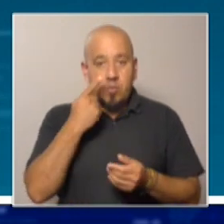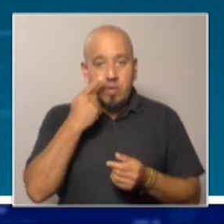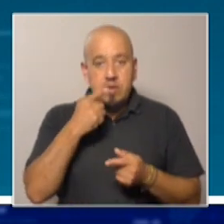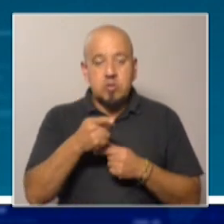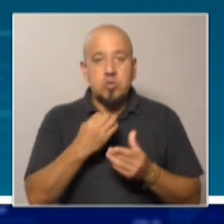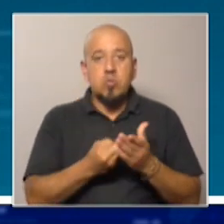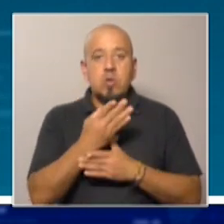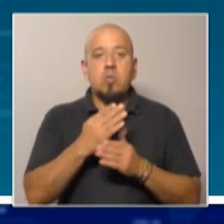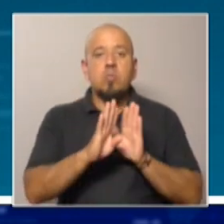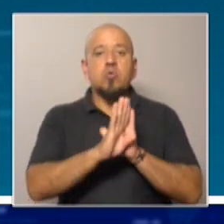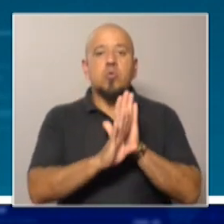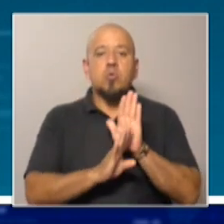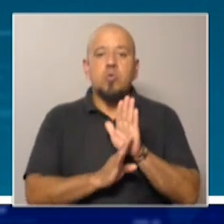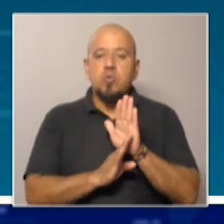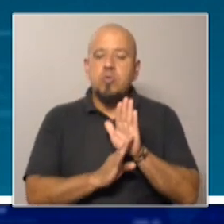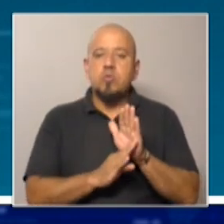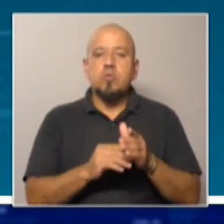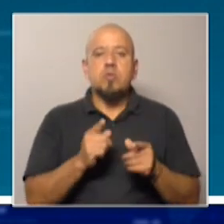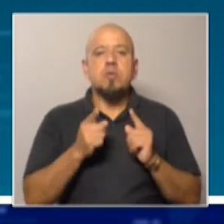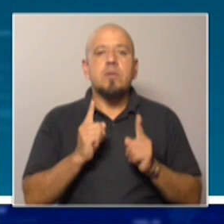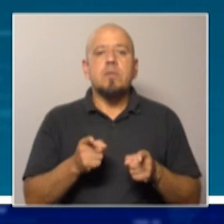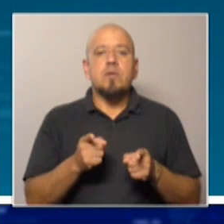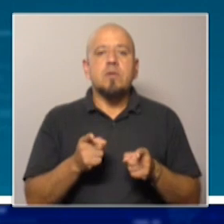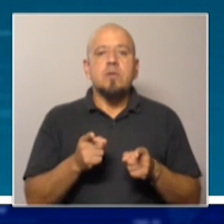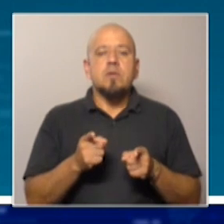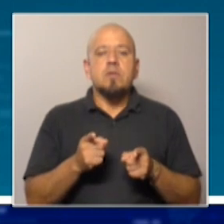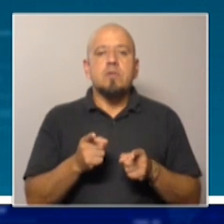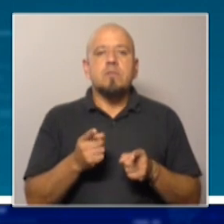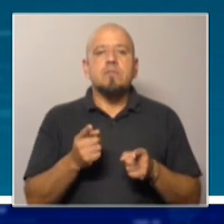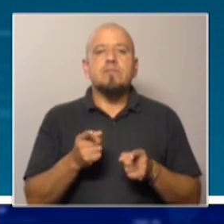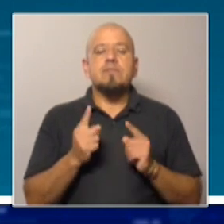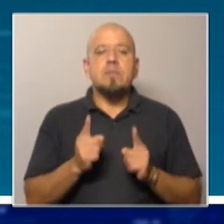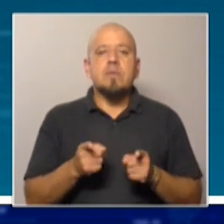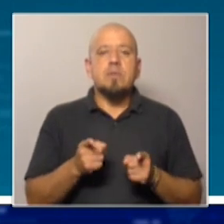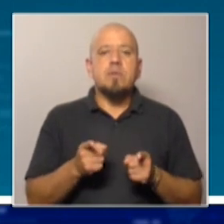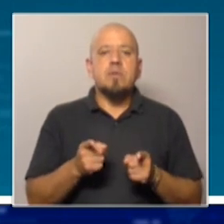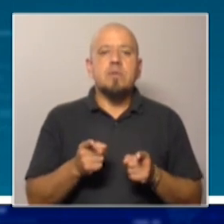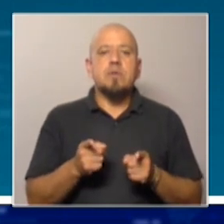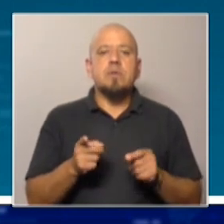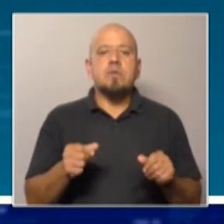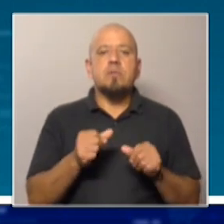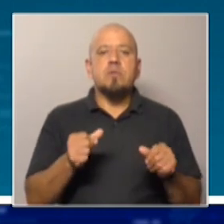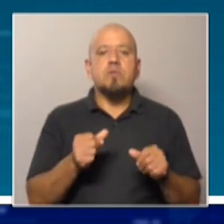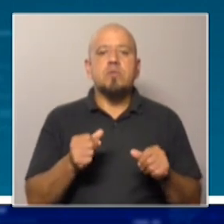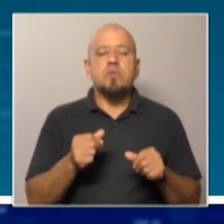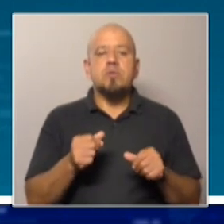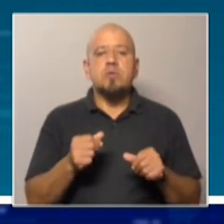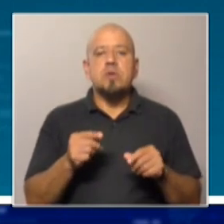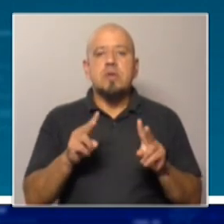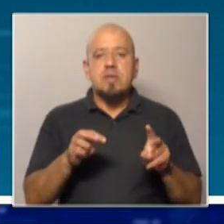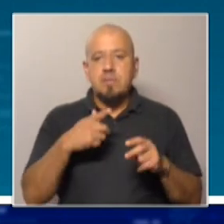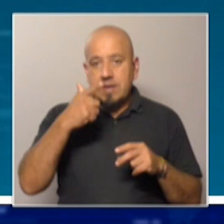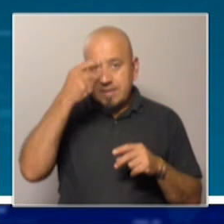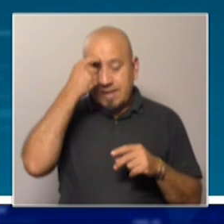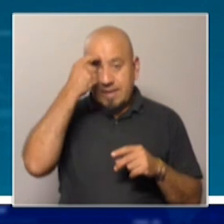poder trabajar con este tipo de pacientes. También tuvimos que realizar, digamos que ensayos sobre técnicas,